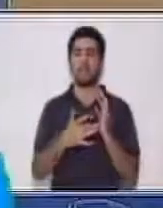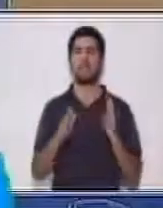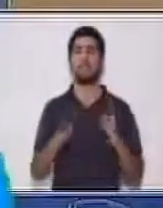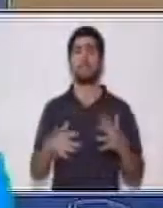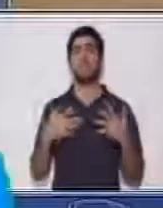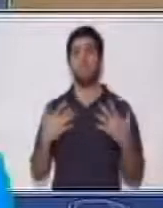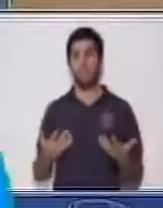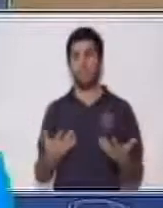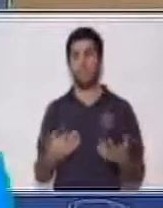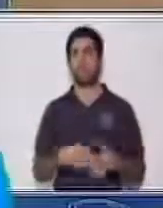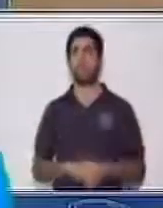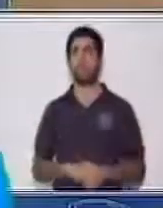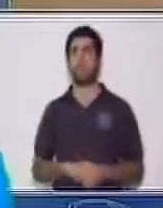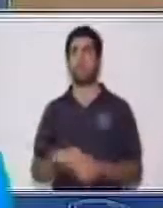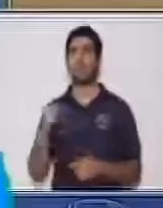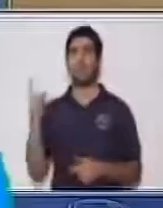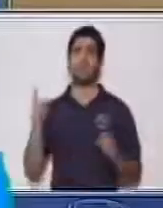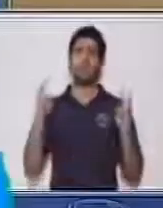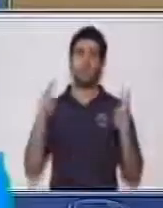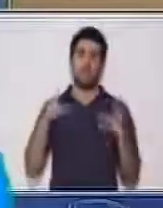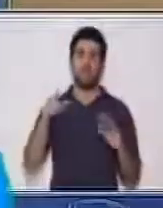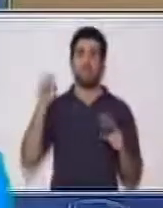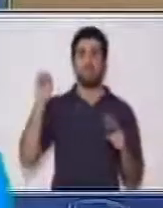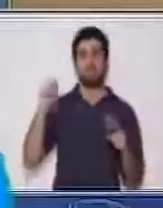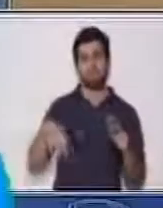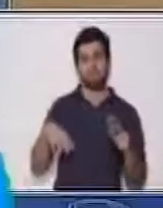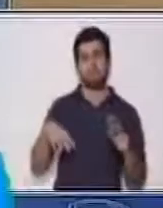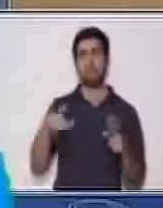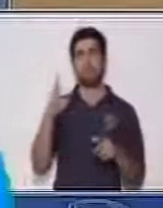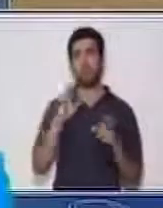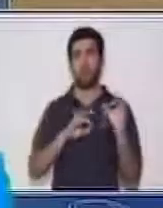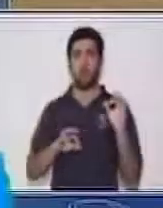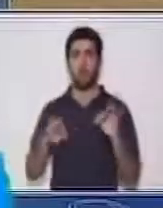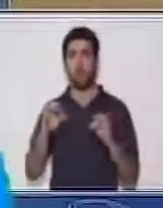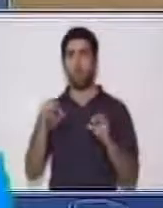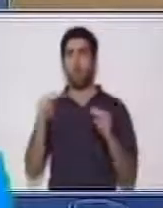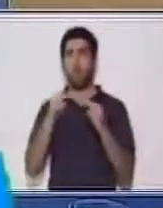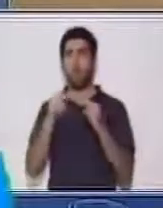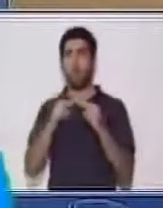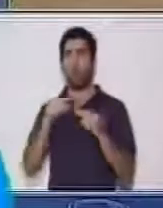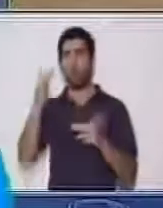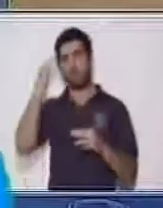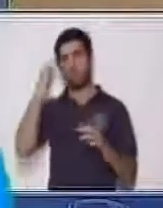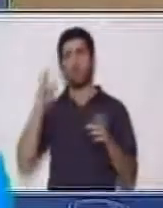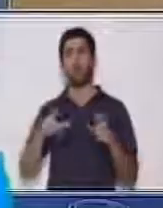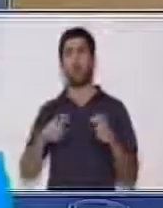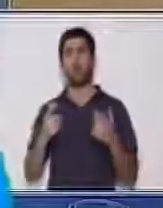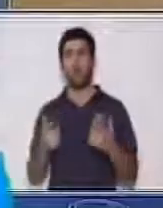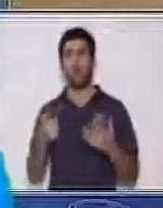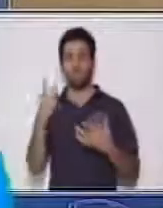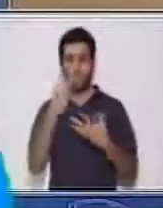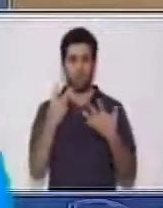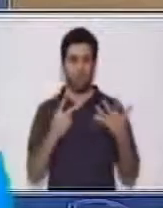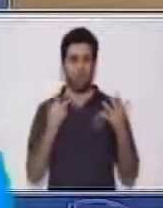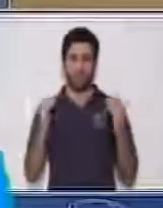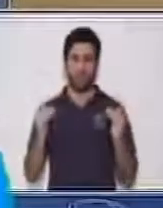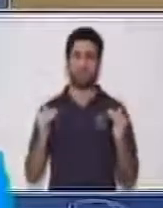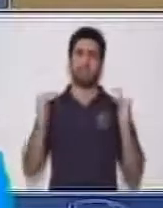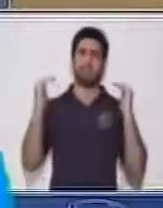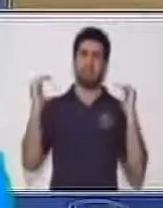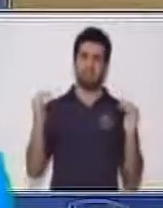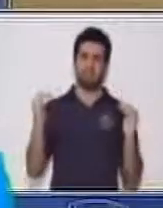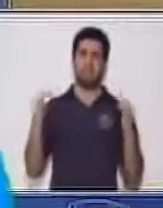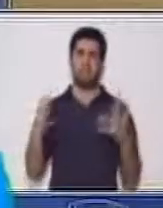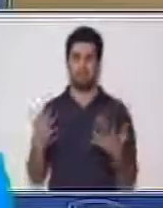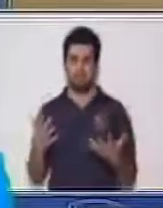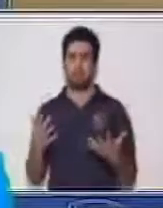va relacionado a algún tipo de oficio o áreas específicas de algún conocimiento. Es rico en vocabulario. Una persona para utilizar